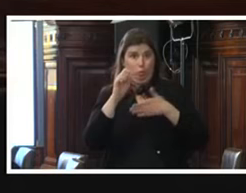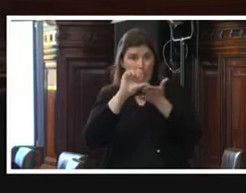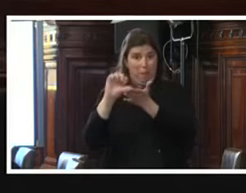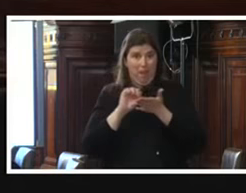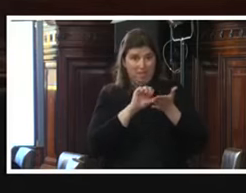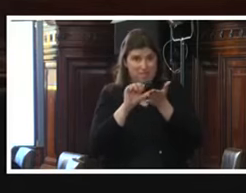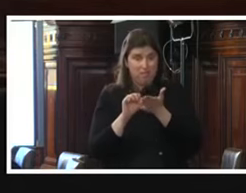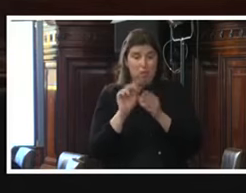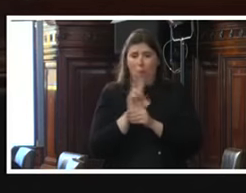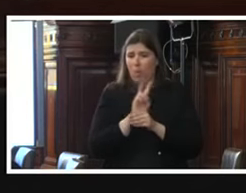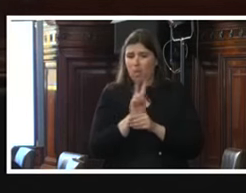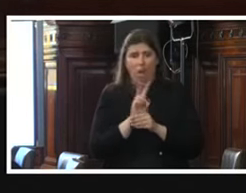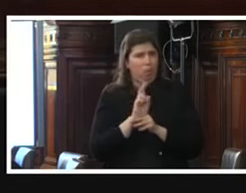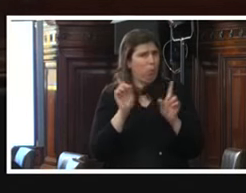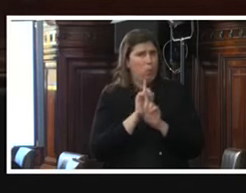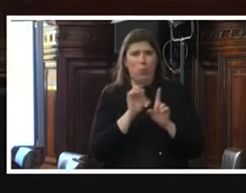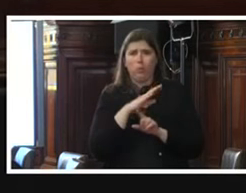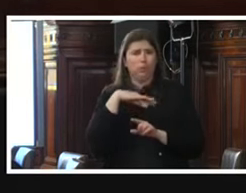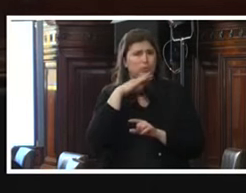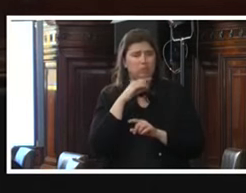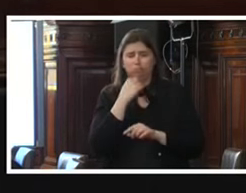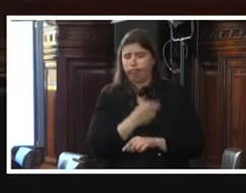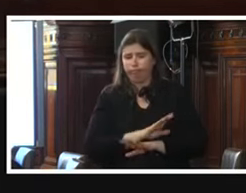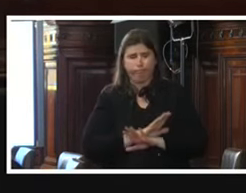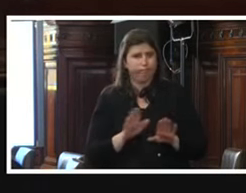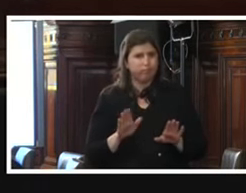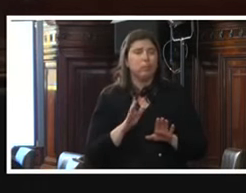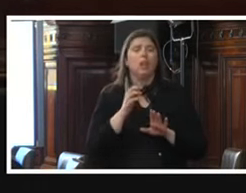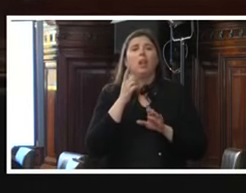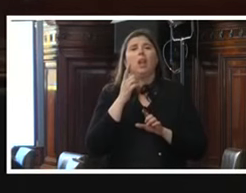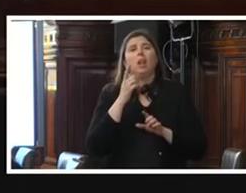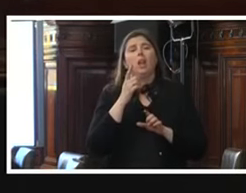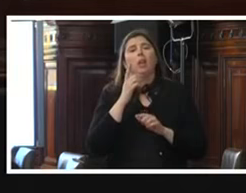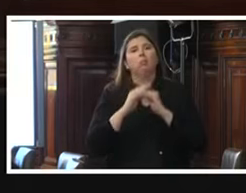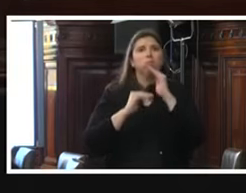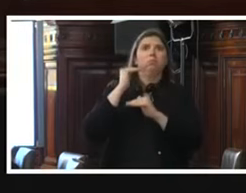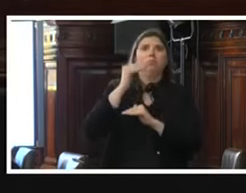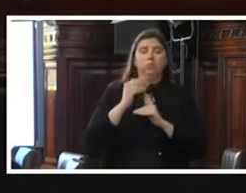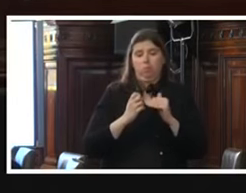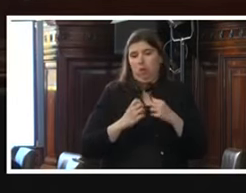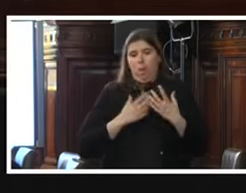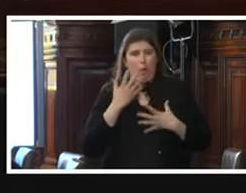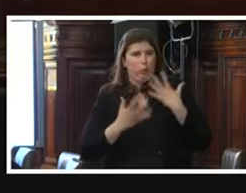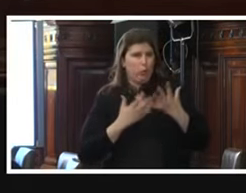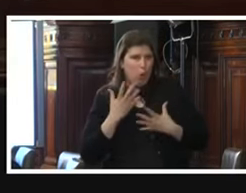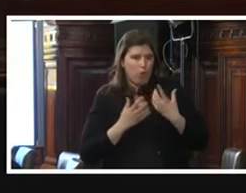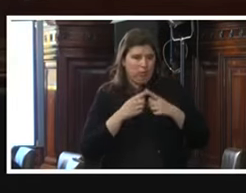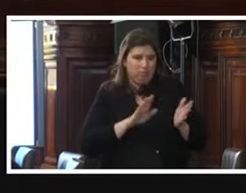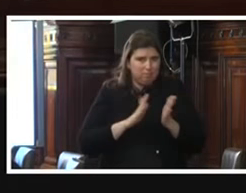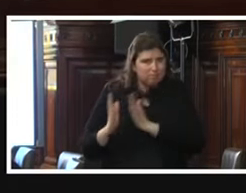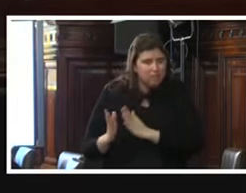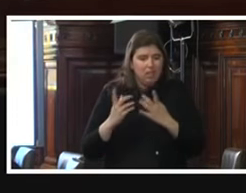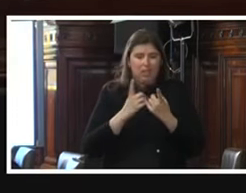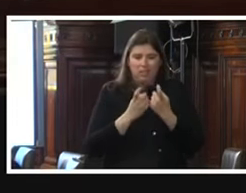cuido es insuficiente además de deficiente y cargado de estereotipos que pasan por encima de las emociones las necesidades y los